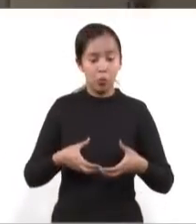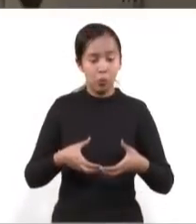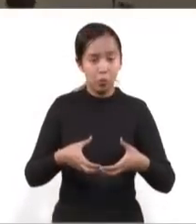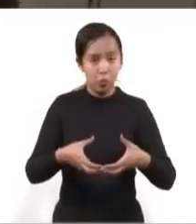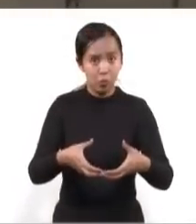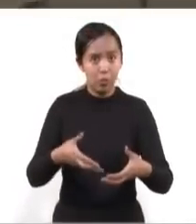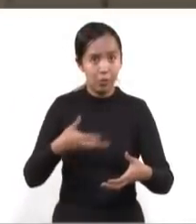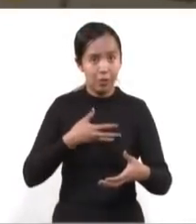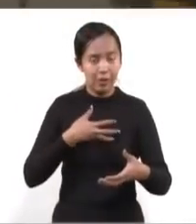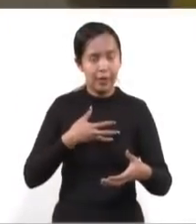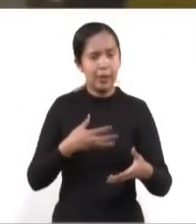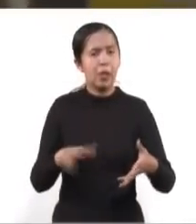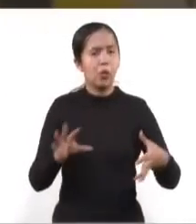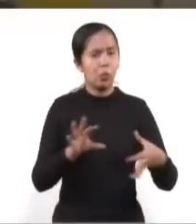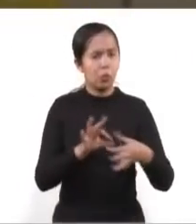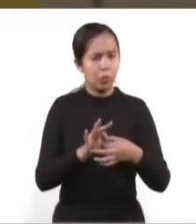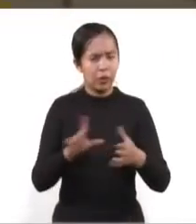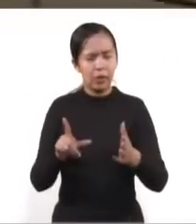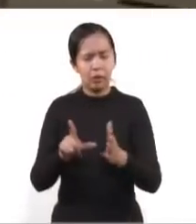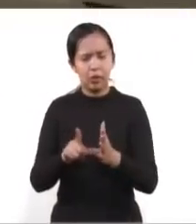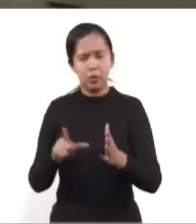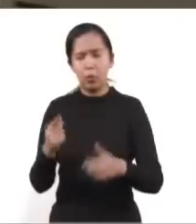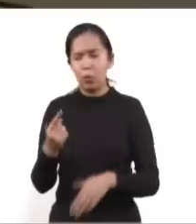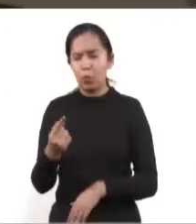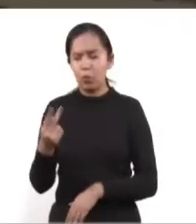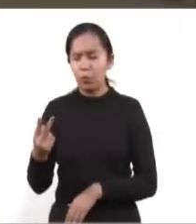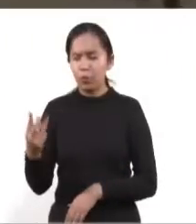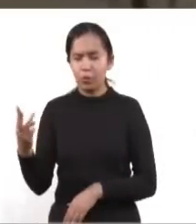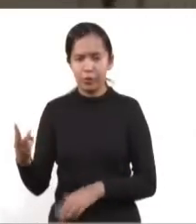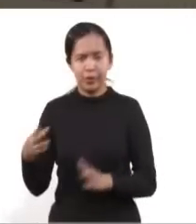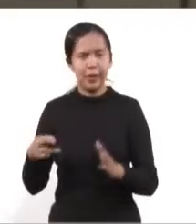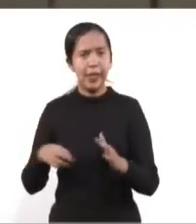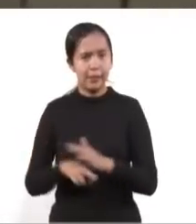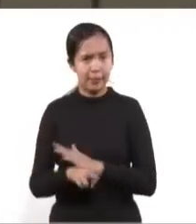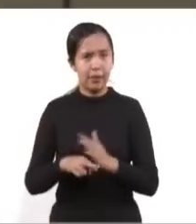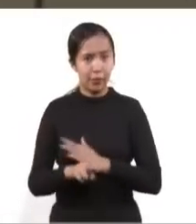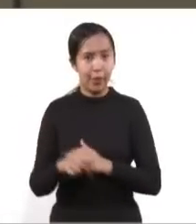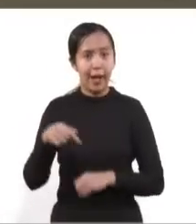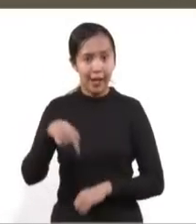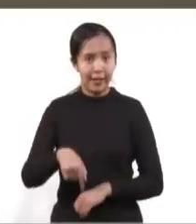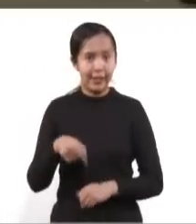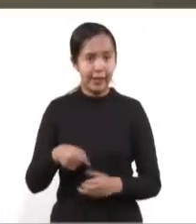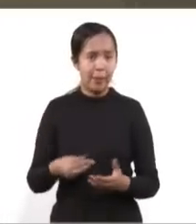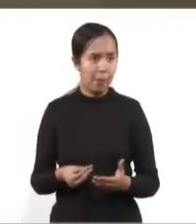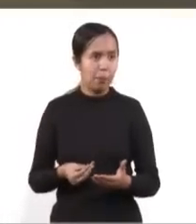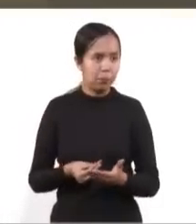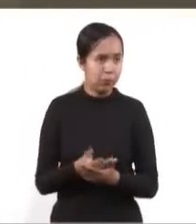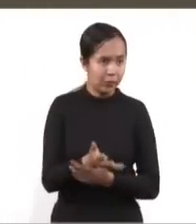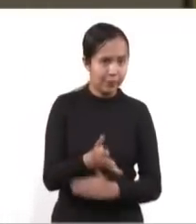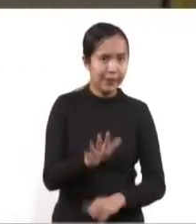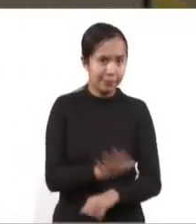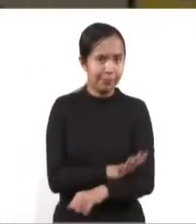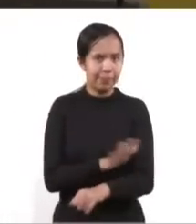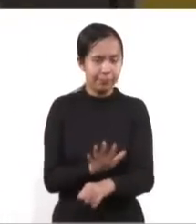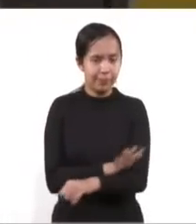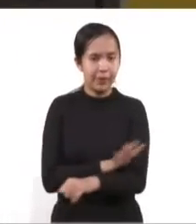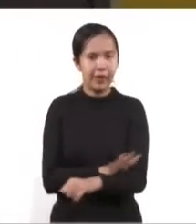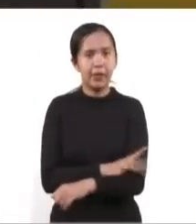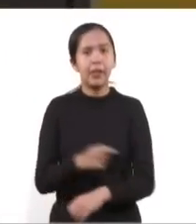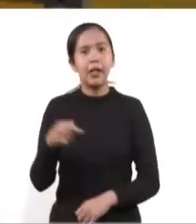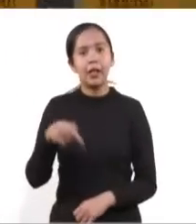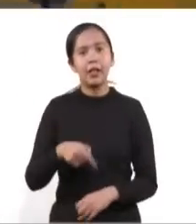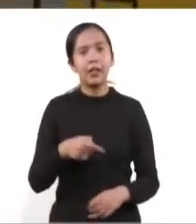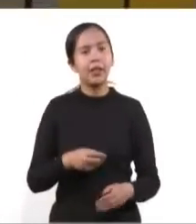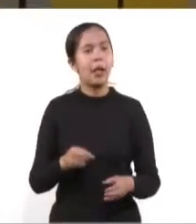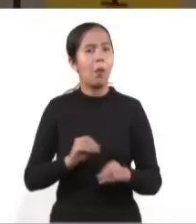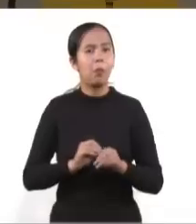comunica a lo que es la línea 1, 2 y 3 del metro, y aquí es donde se hace la distribución. Aquí debajo del piso que estamos hay un sótano y donde tenemos la